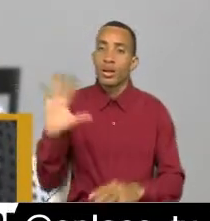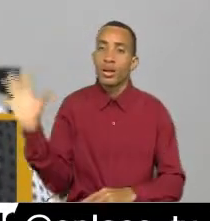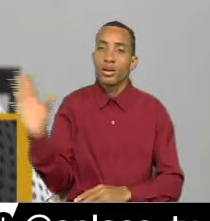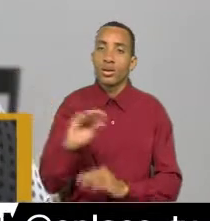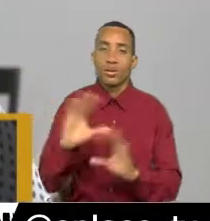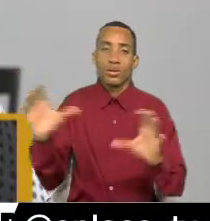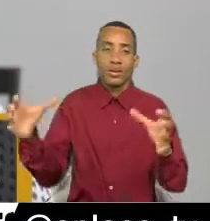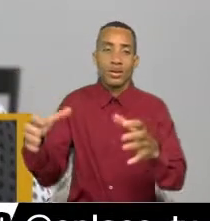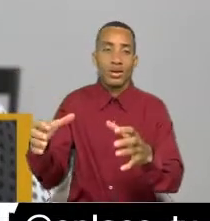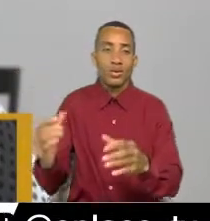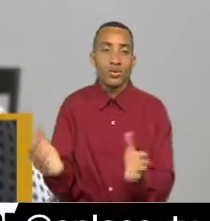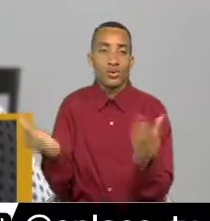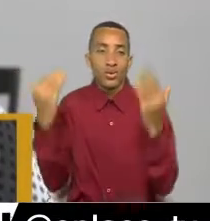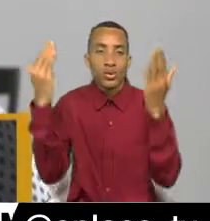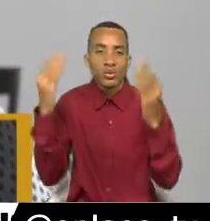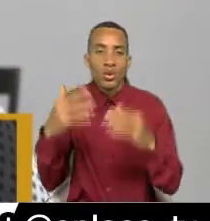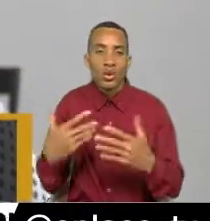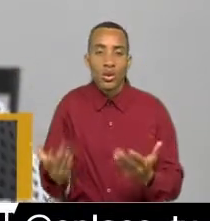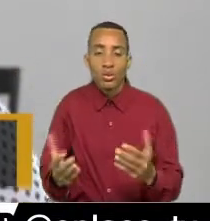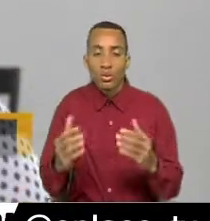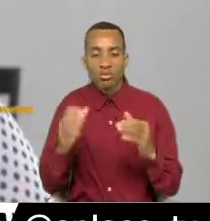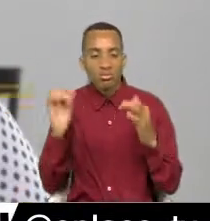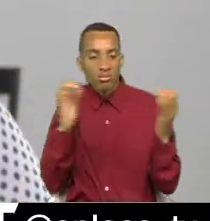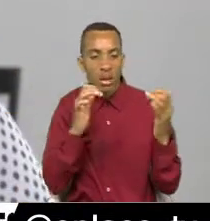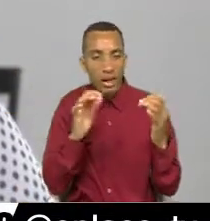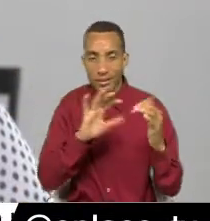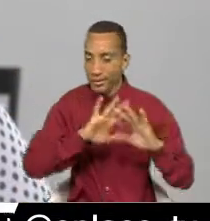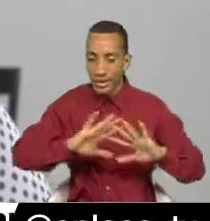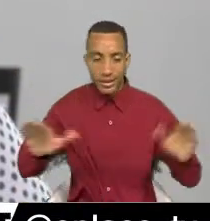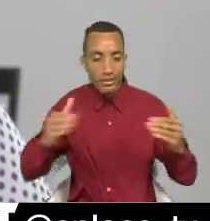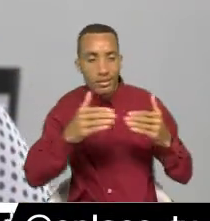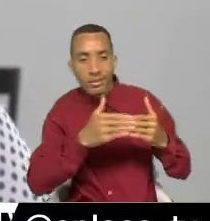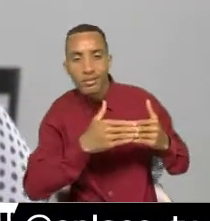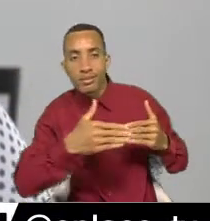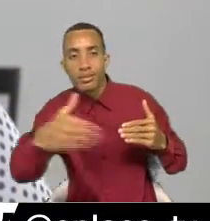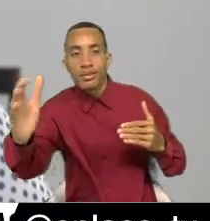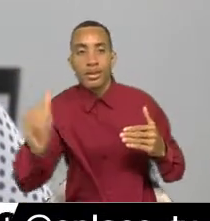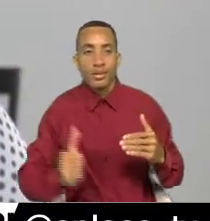que se beneficia con el tema de posconflicto, lo aproveche. Y